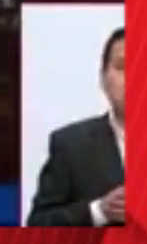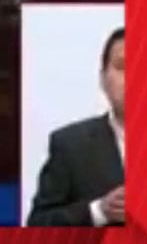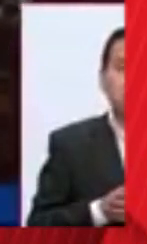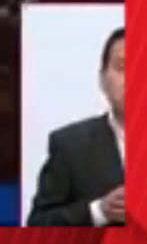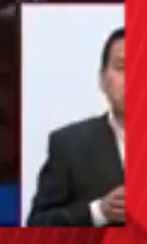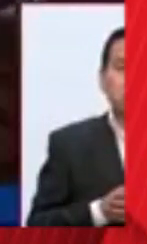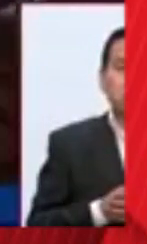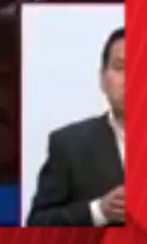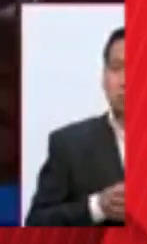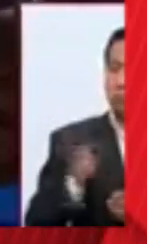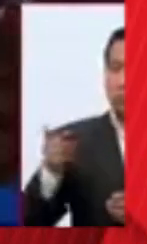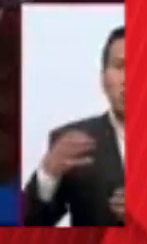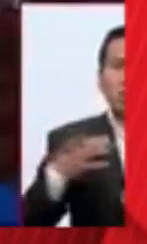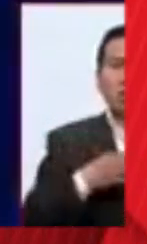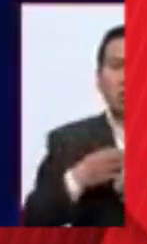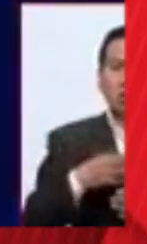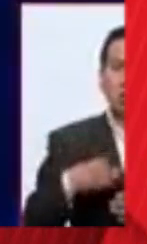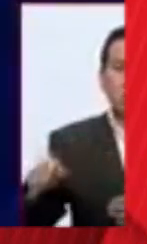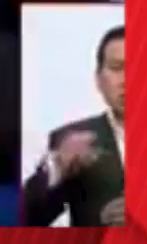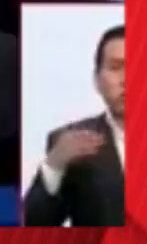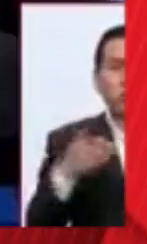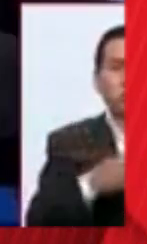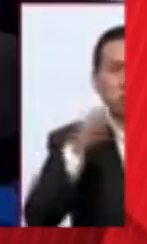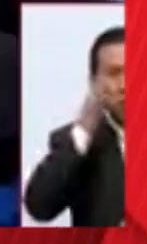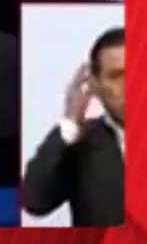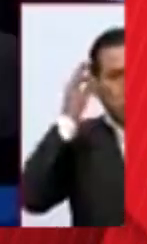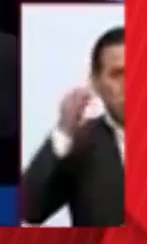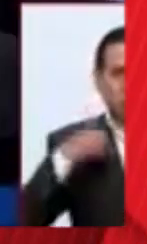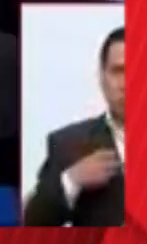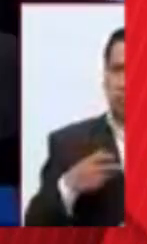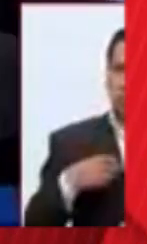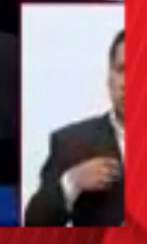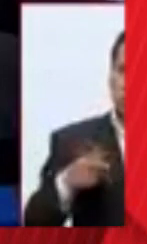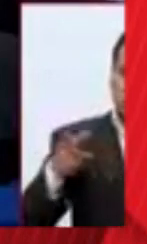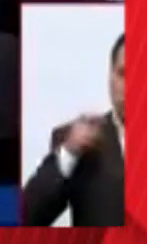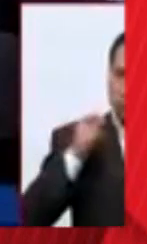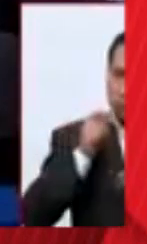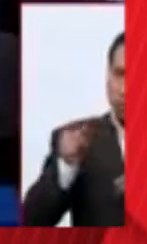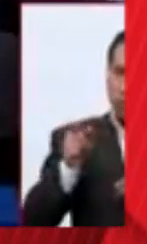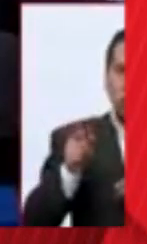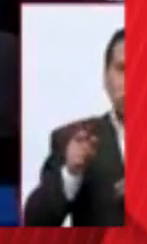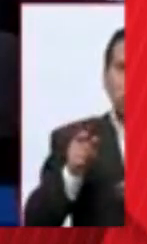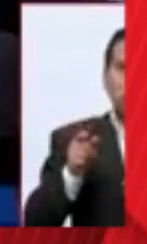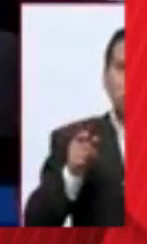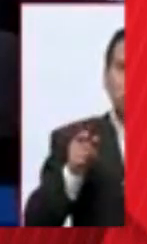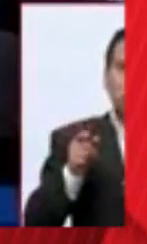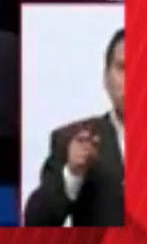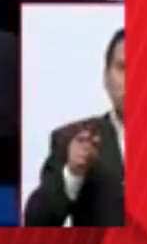Y protestando contra los indios. Yo escuché atentamente de manera